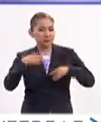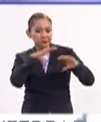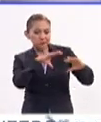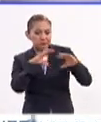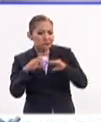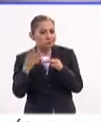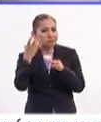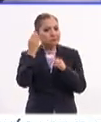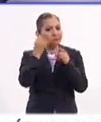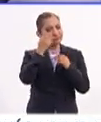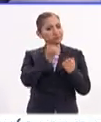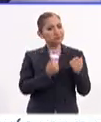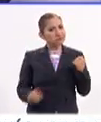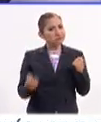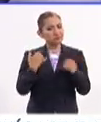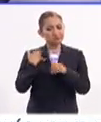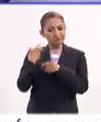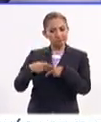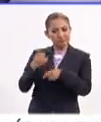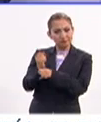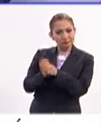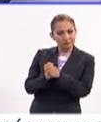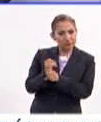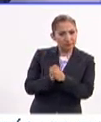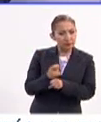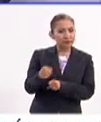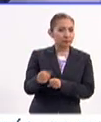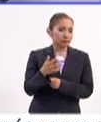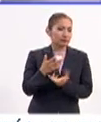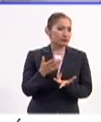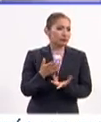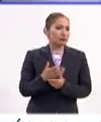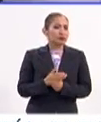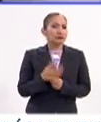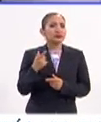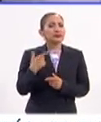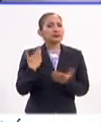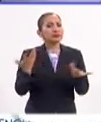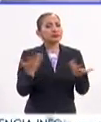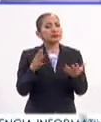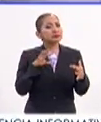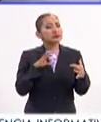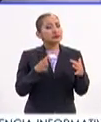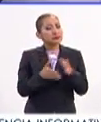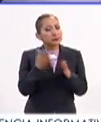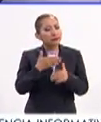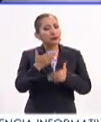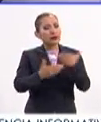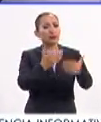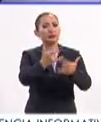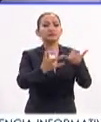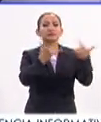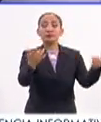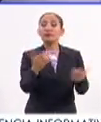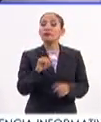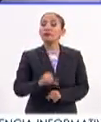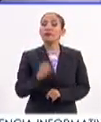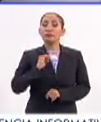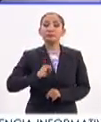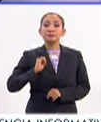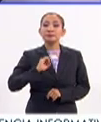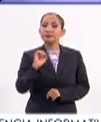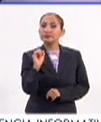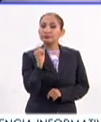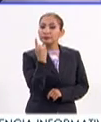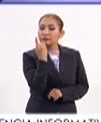nuevos cuadros de estudiosos y que por supuesto han tenido que ver en la construcción de nuestra historia. Hoy, siglo